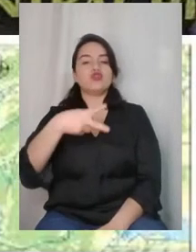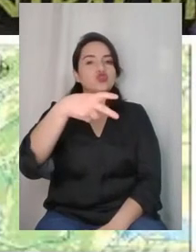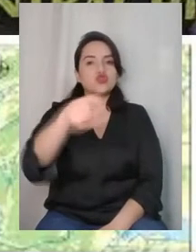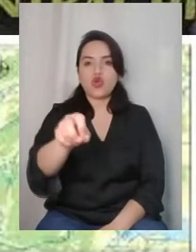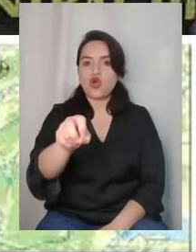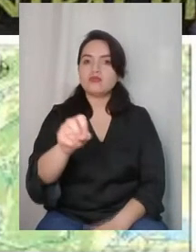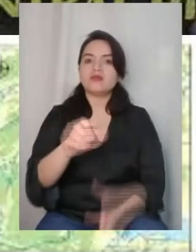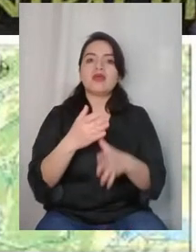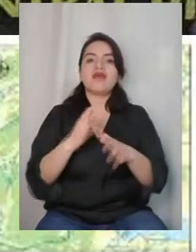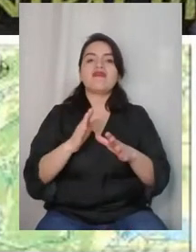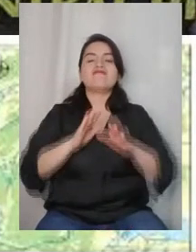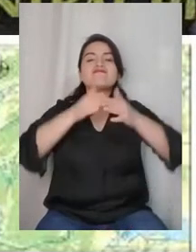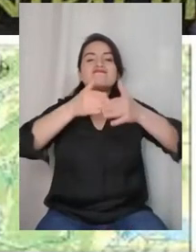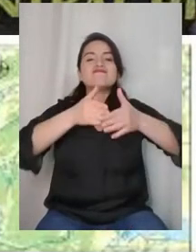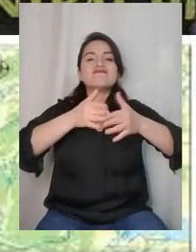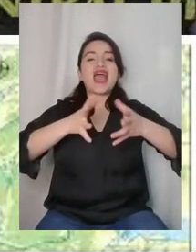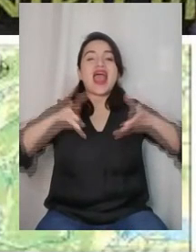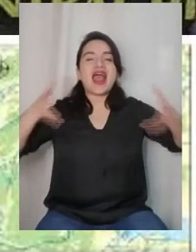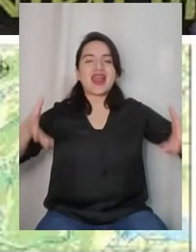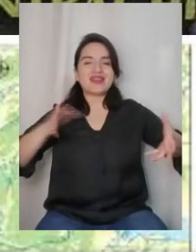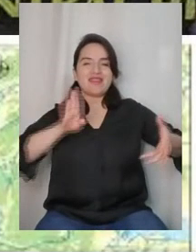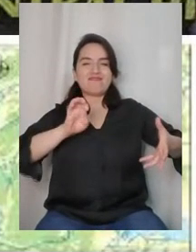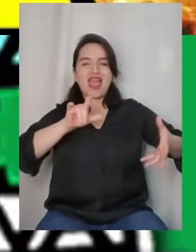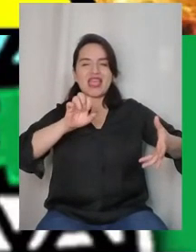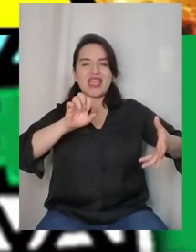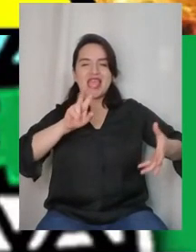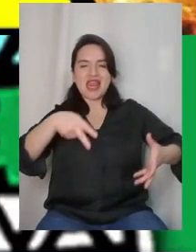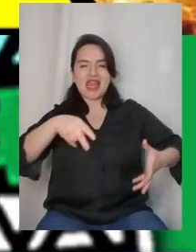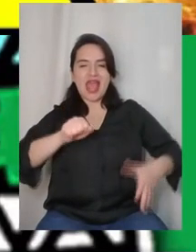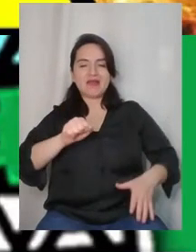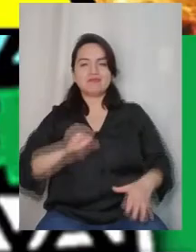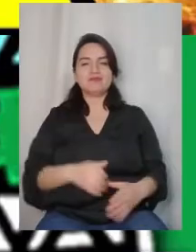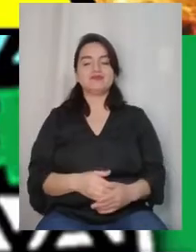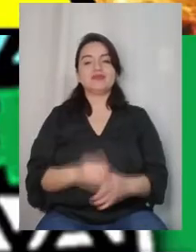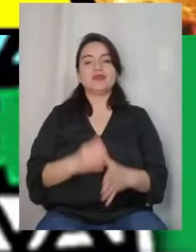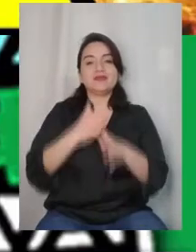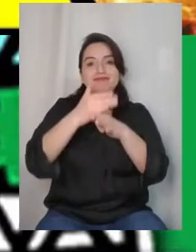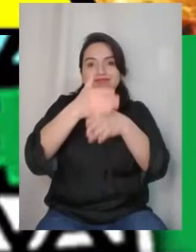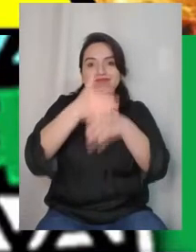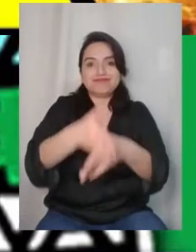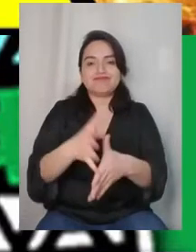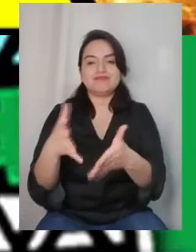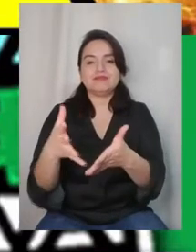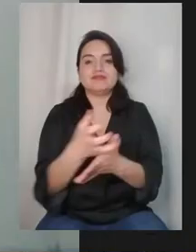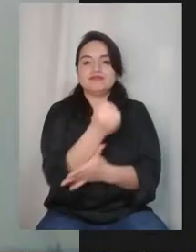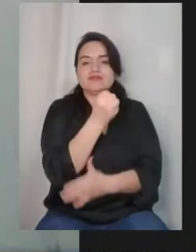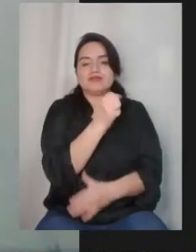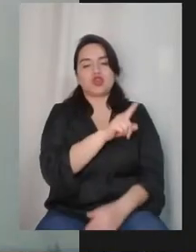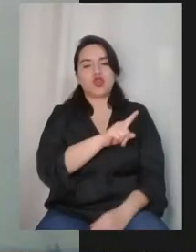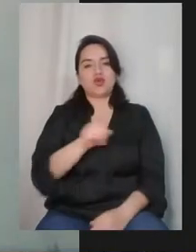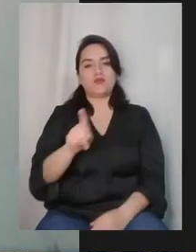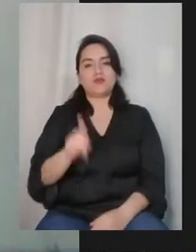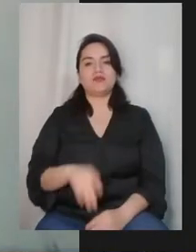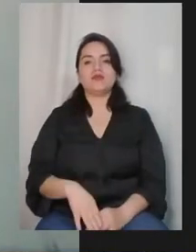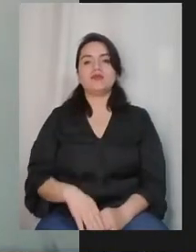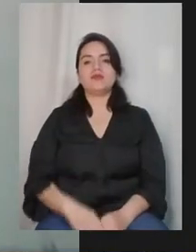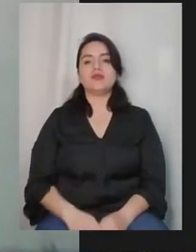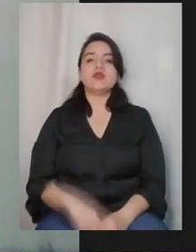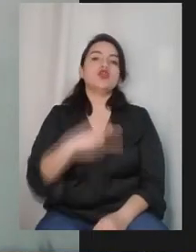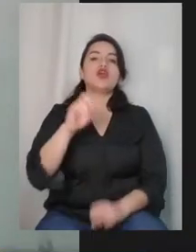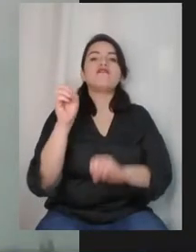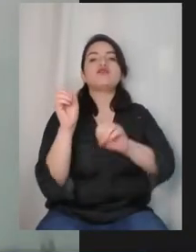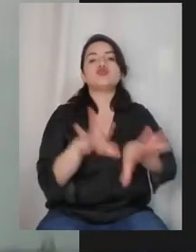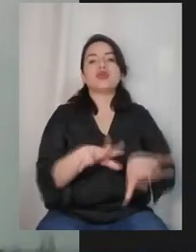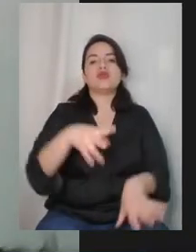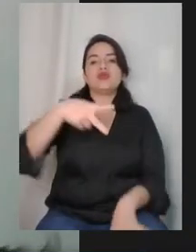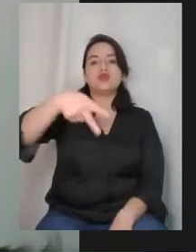a la central que se ubicaba en Quinquén, y muchas otras, no a los basureros nucleares, etc. Dentro